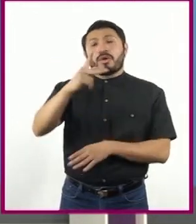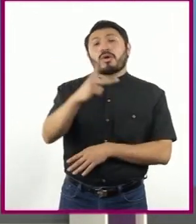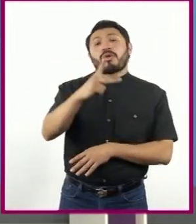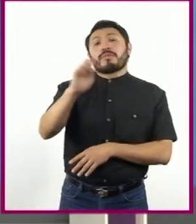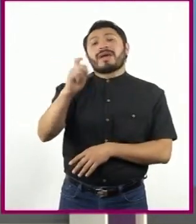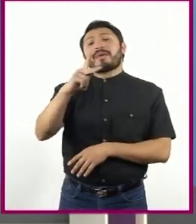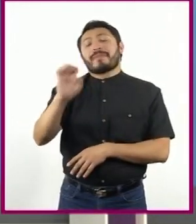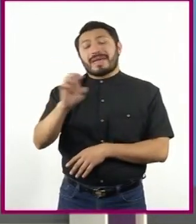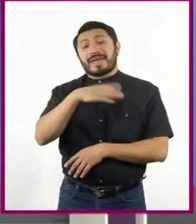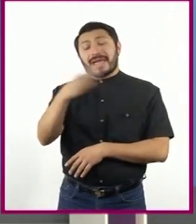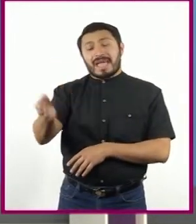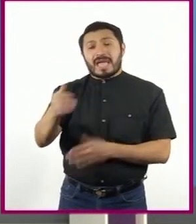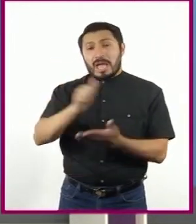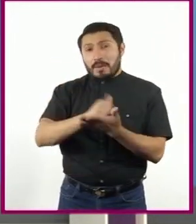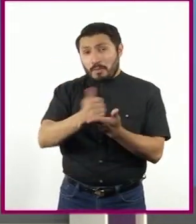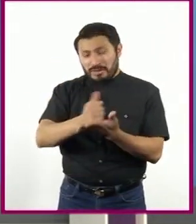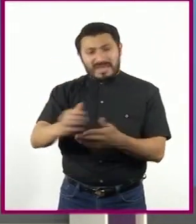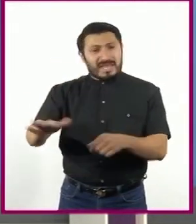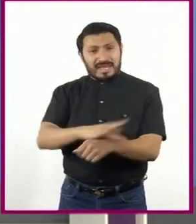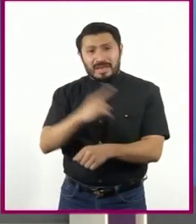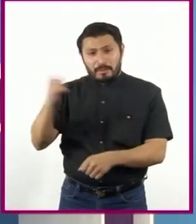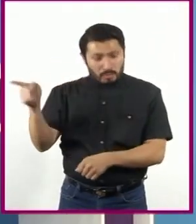su supuesta afición al vino.